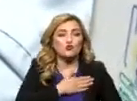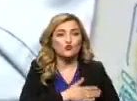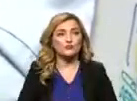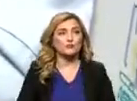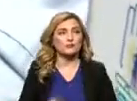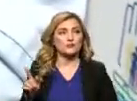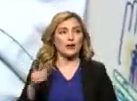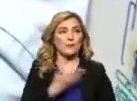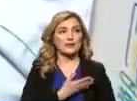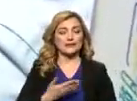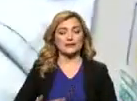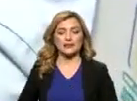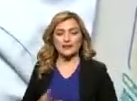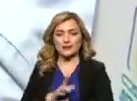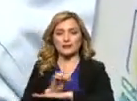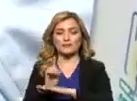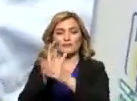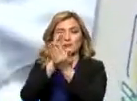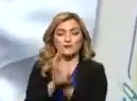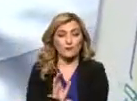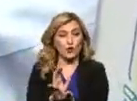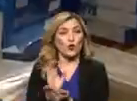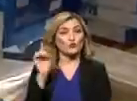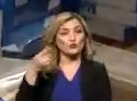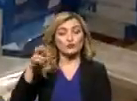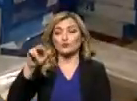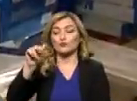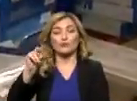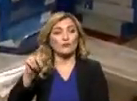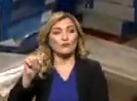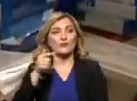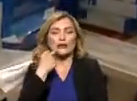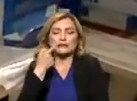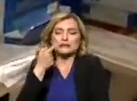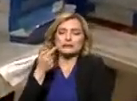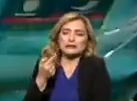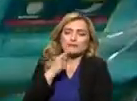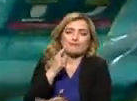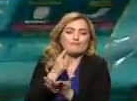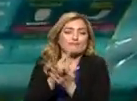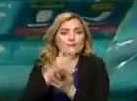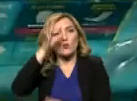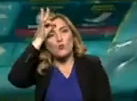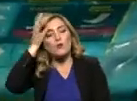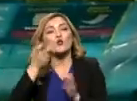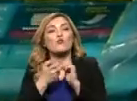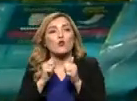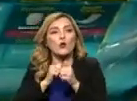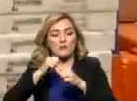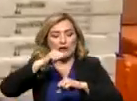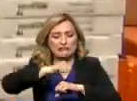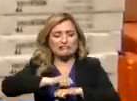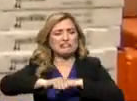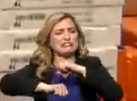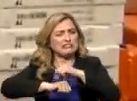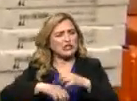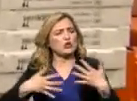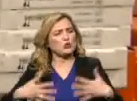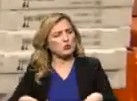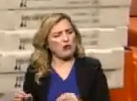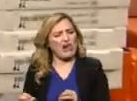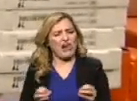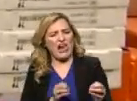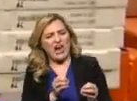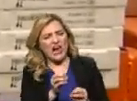corta visita, el presidente del directorio del IES, Paul Granda, reconoció que esta casa de salud tiene problemas estructurales, pero además